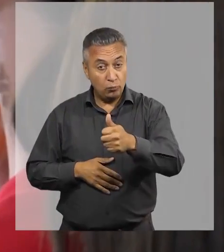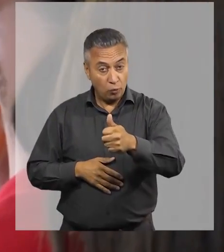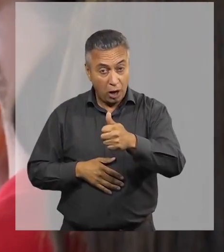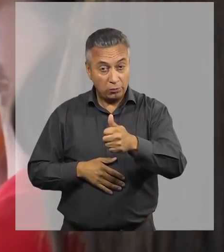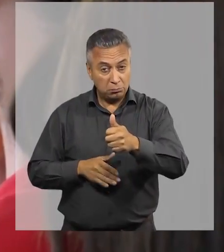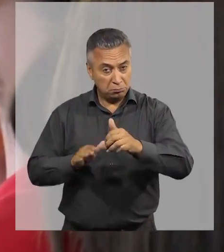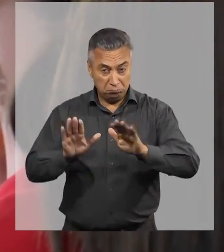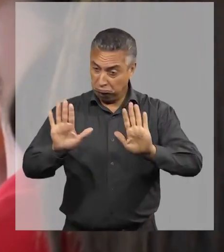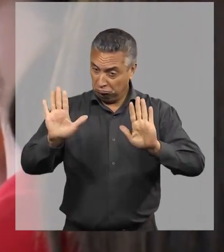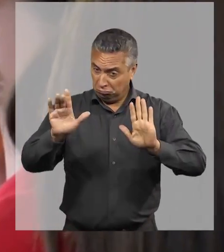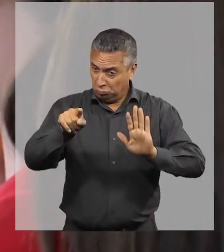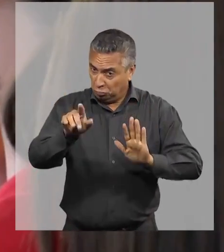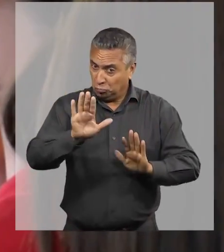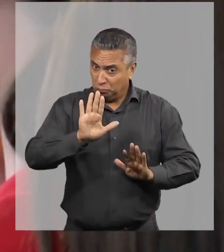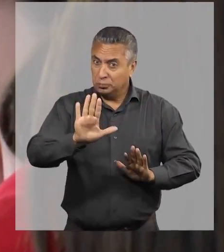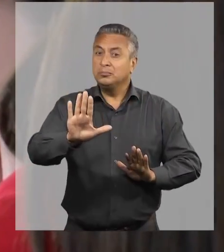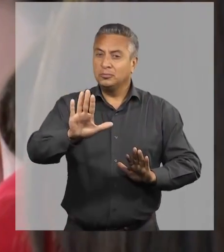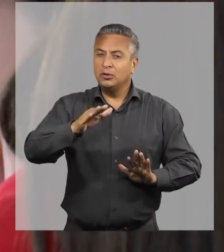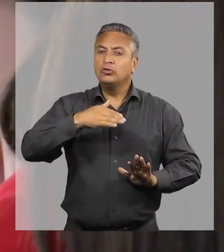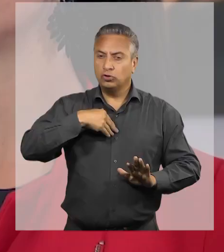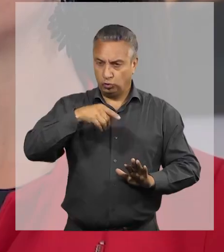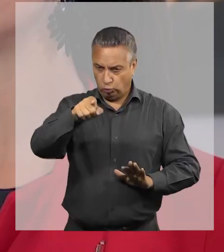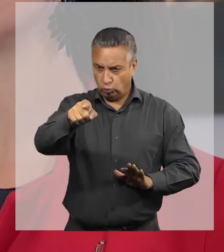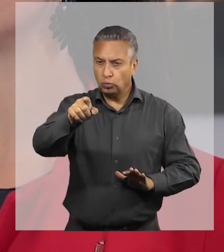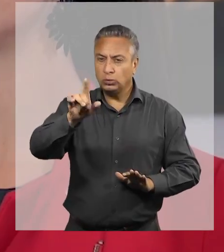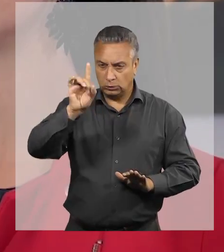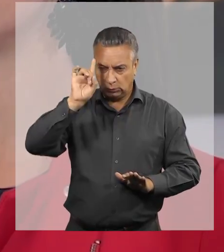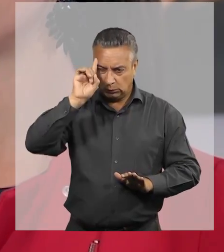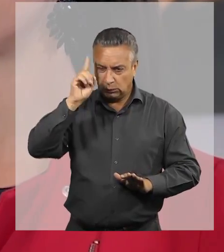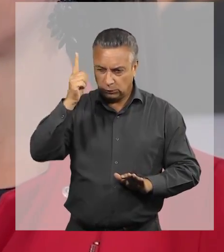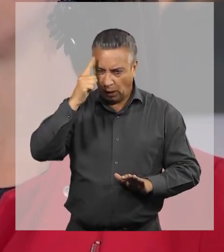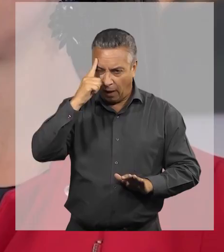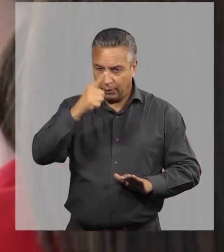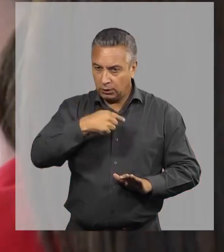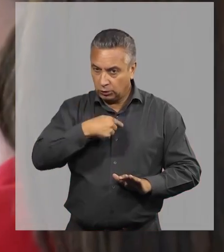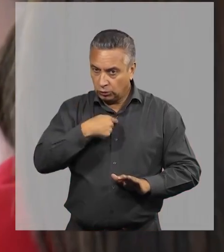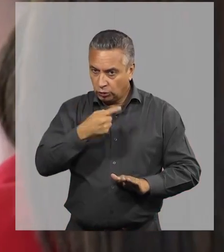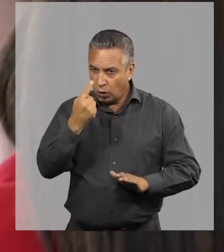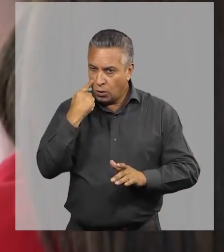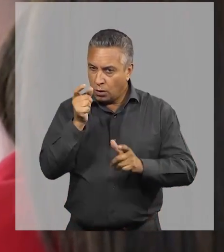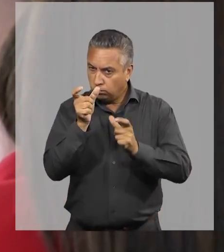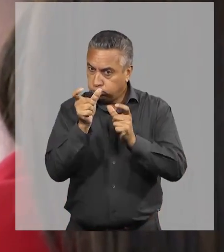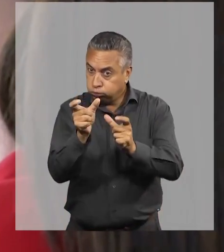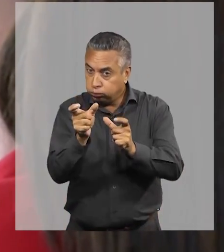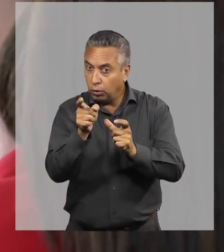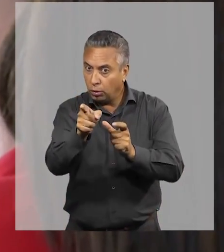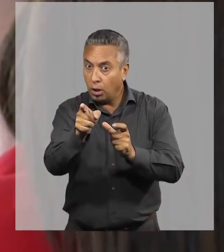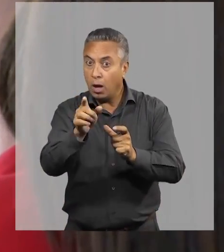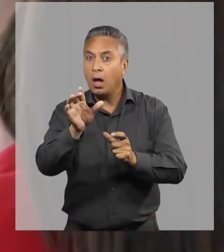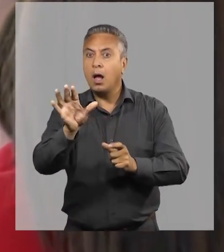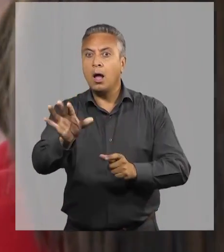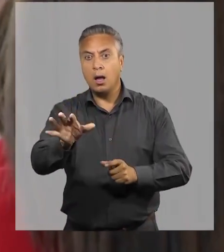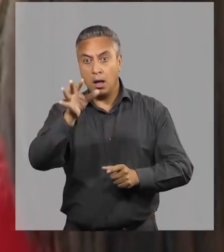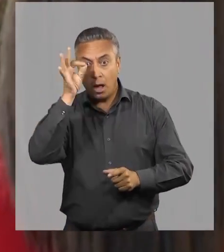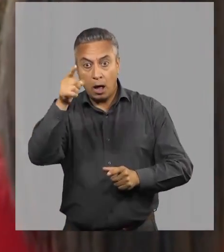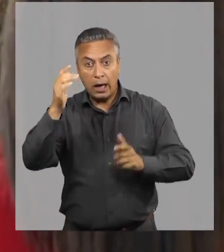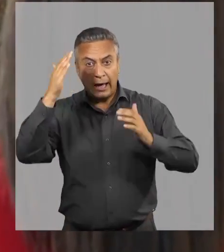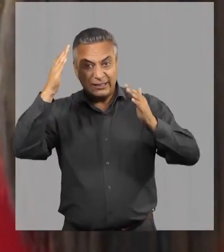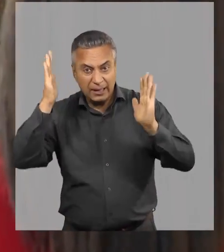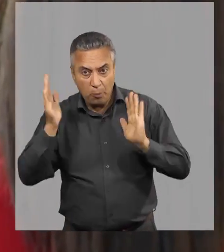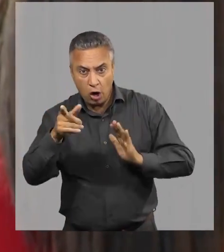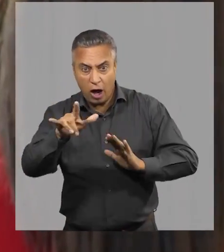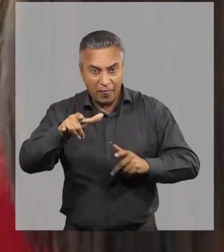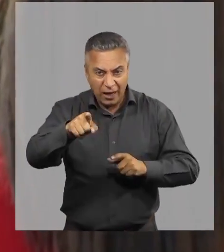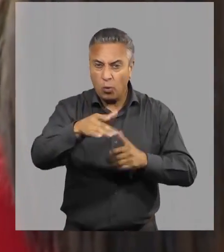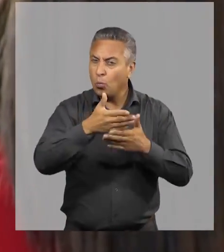Bueno, allá tú. Me basta con que sepas que te voy a estar vigilando, guacha. Y que si llego a ver que le